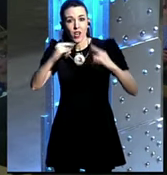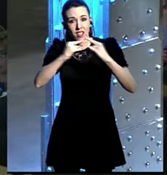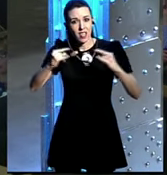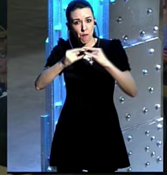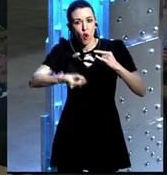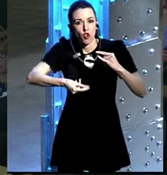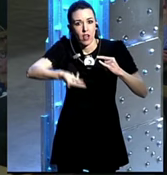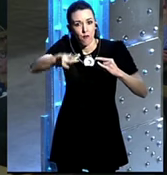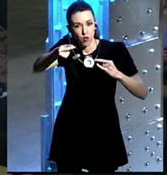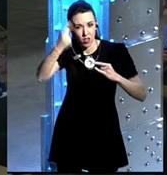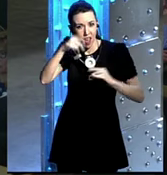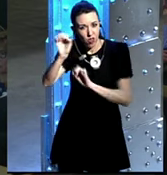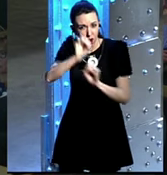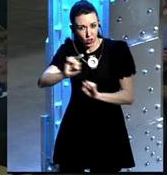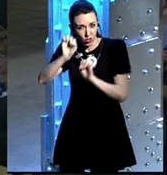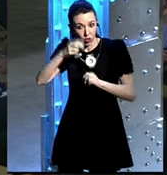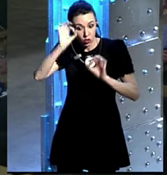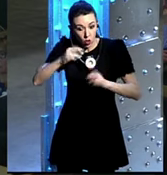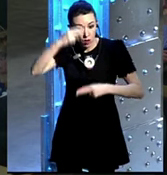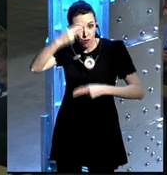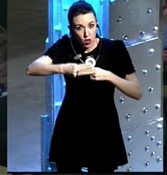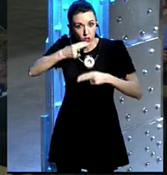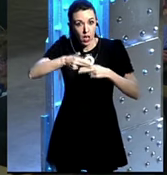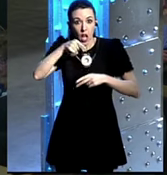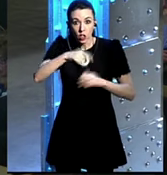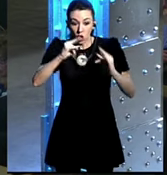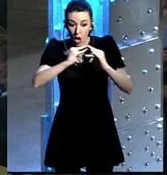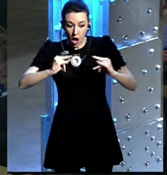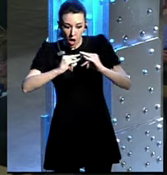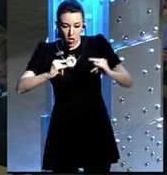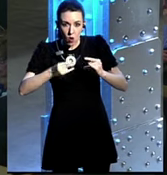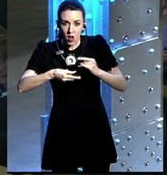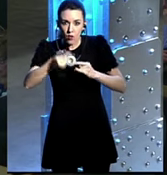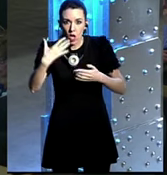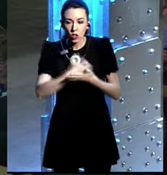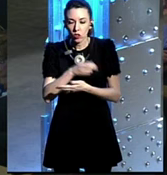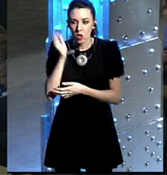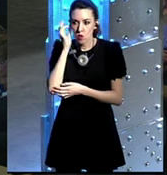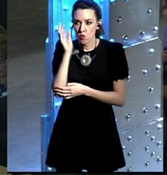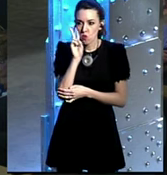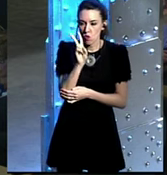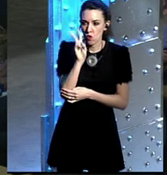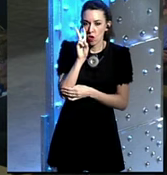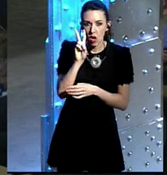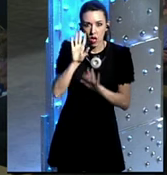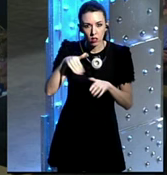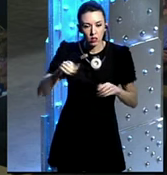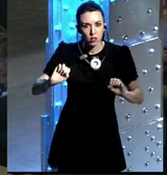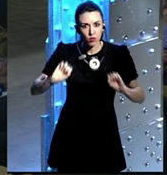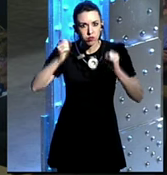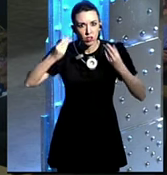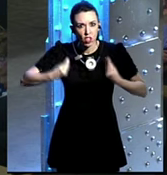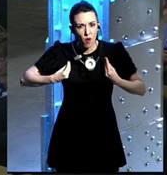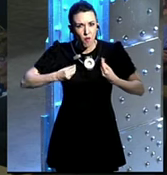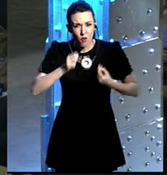refugiados en la frontera. Y cuando estaba en ese campo de refugiados notó que había todas estas mujeres que habían conseguido sobrevivir a todos